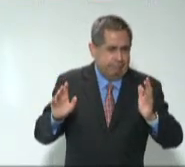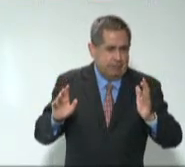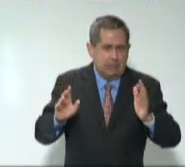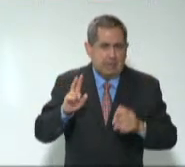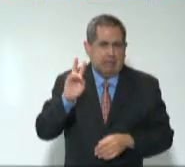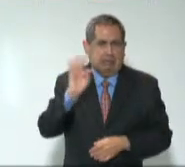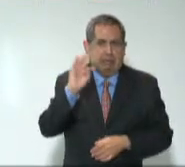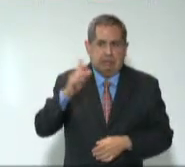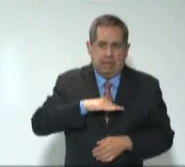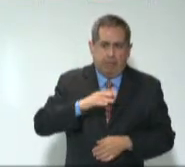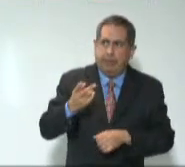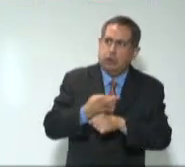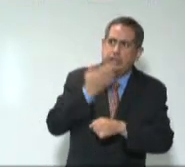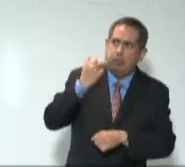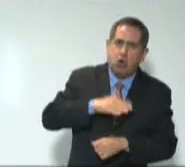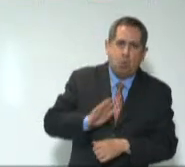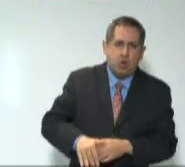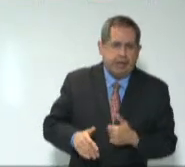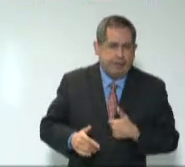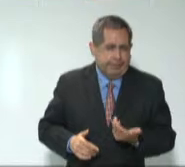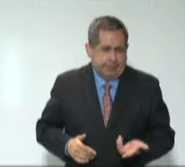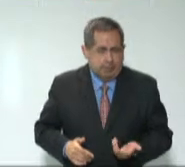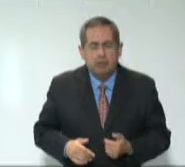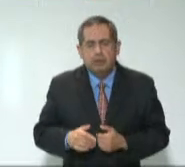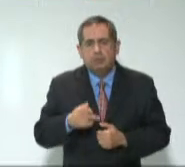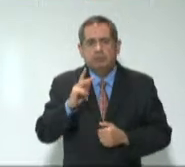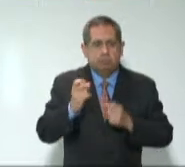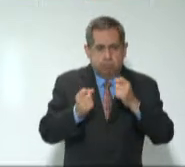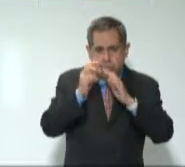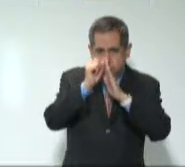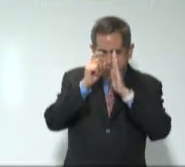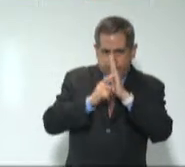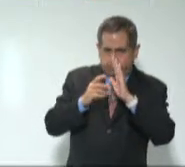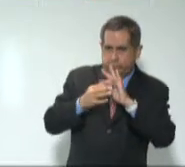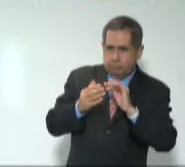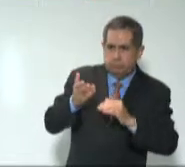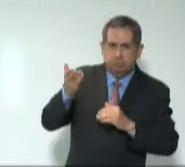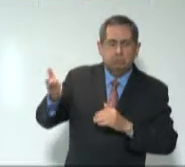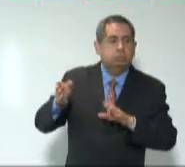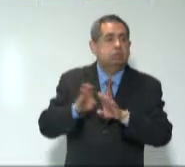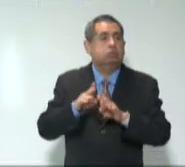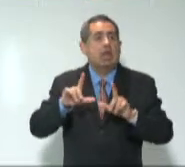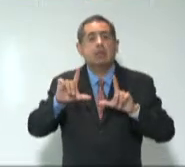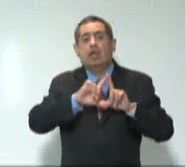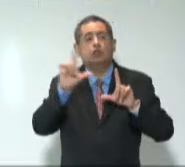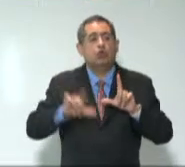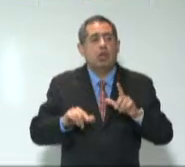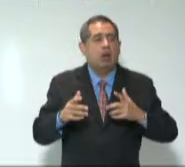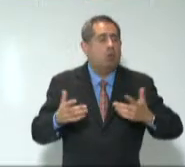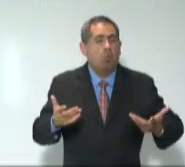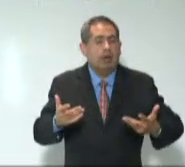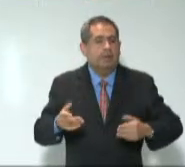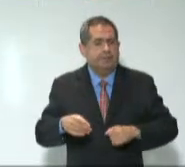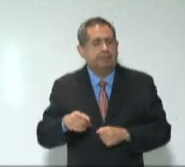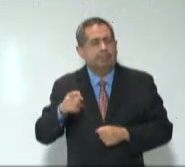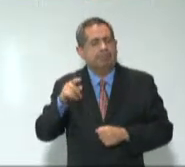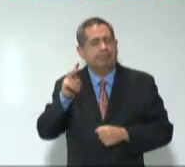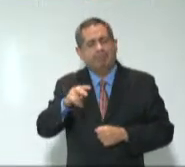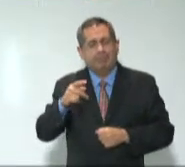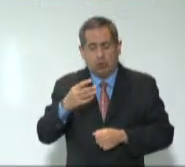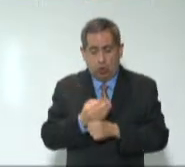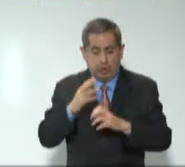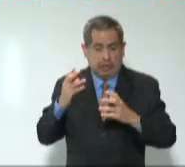Lamentablemente fallecían pero el número de solicitudes eh Por ejemplo a nivel nacional eh llevamos hasta el